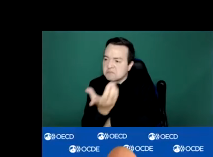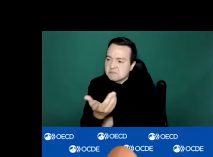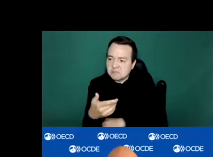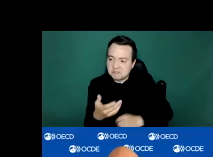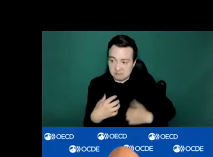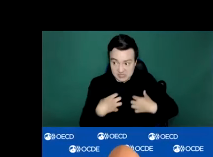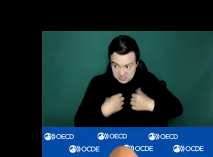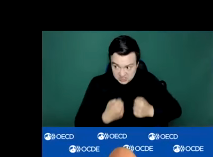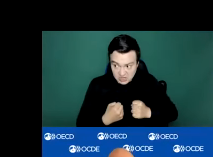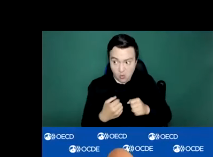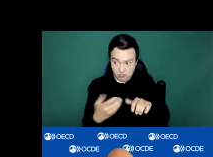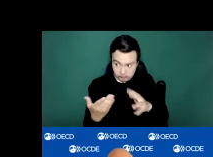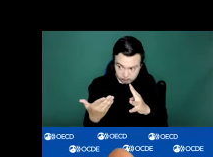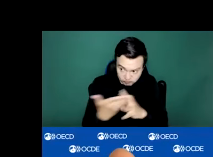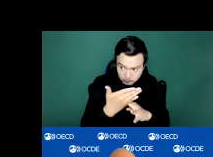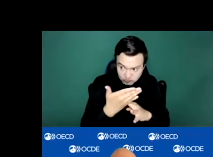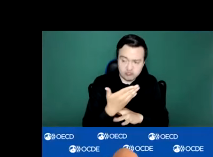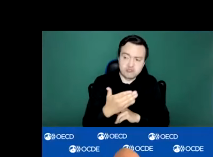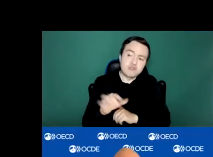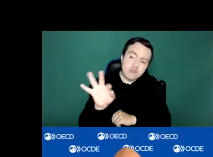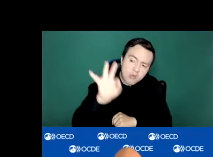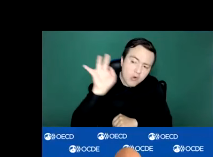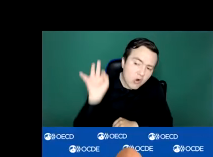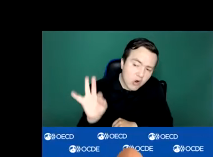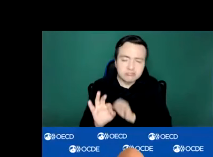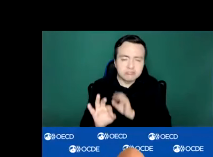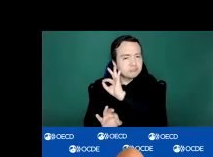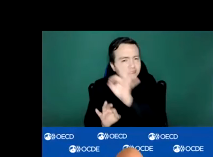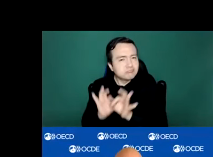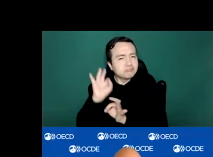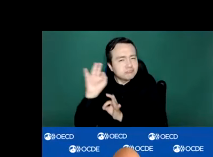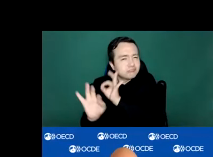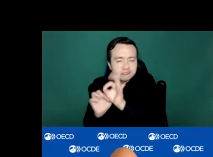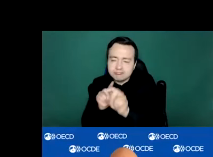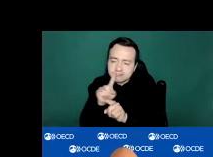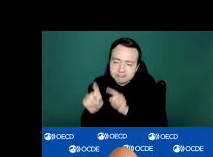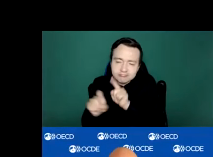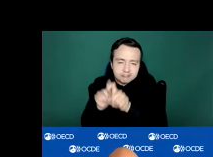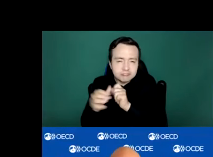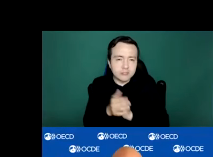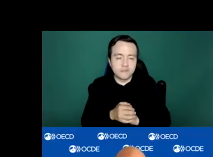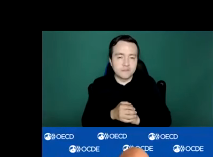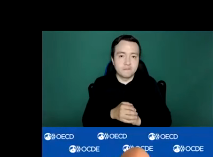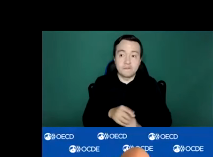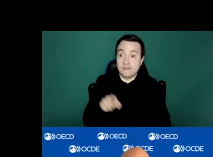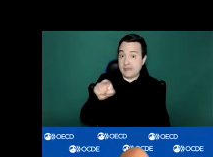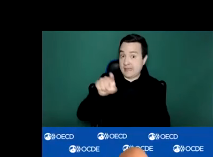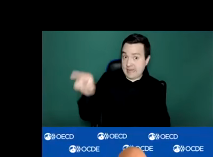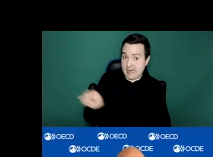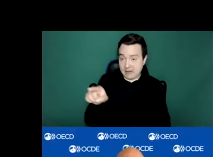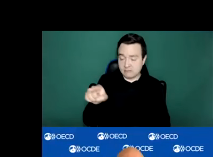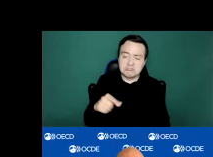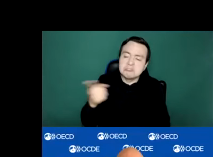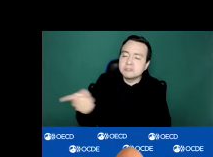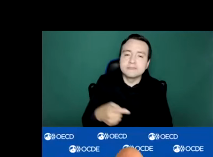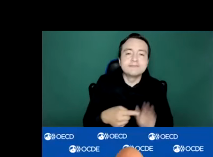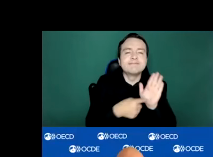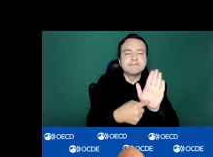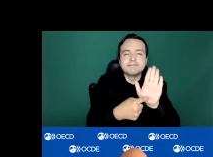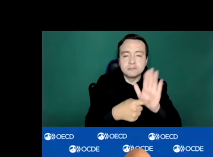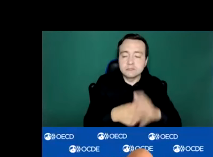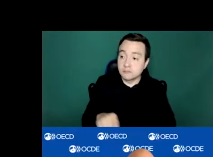si necesitaran algún tipo de atención, podrían obtener una cita al día siguiente o en los